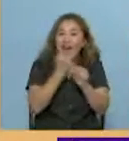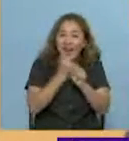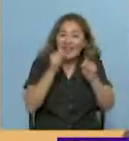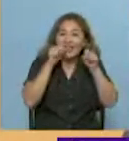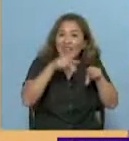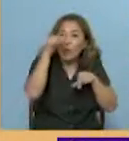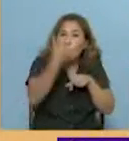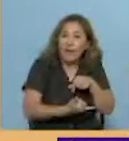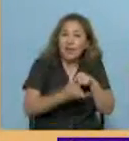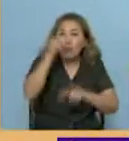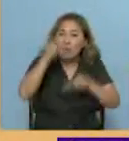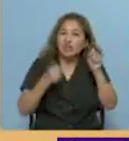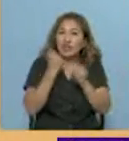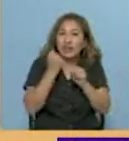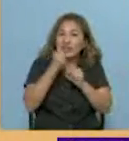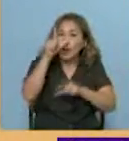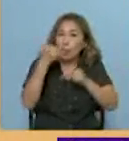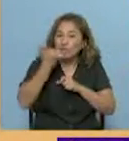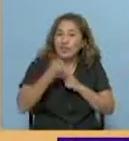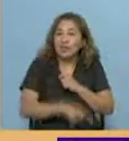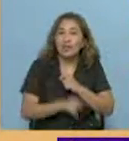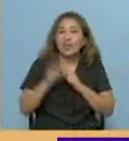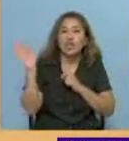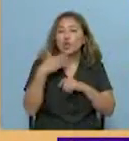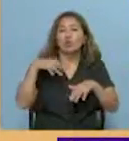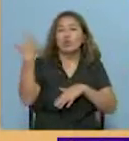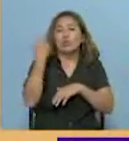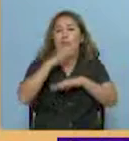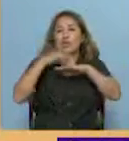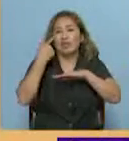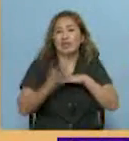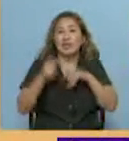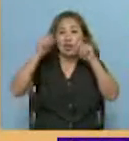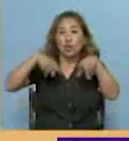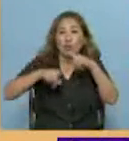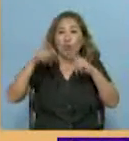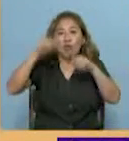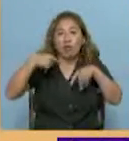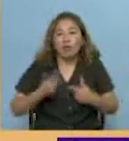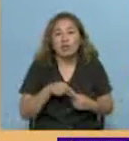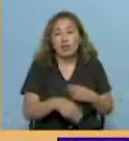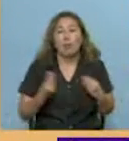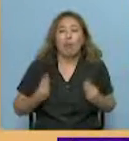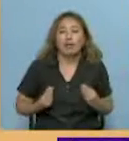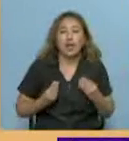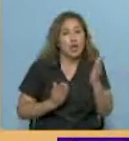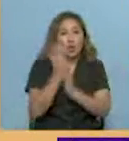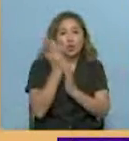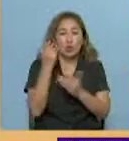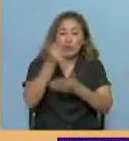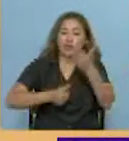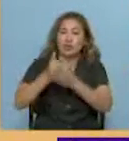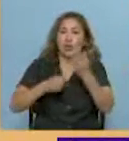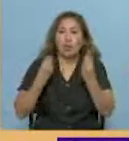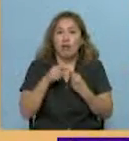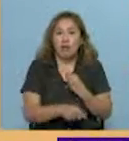generador de trabajo de mano de obra yo creo que todo eso es fundamental que hoy por hoy esto sigamos haciendo el esfuerzo para